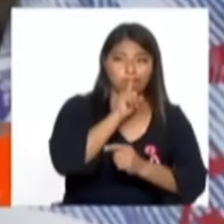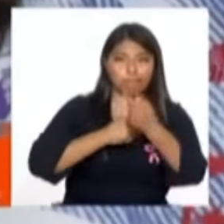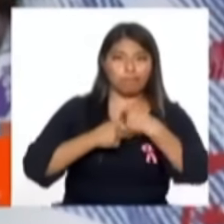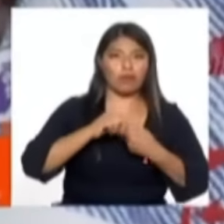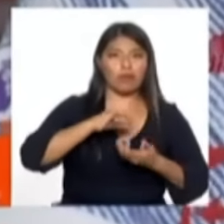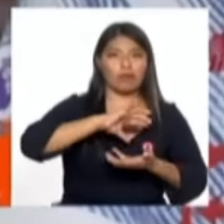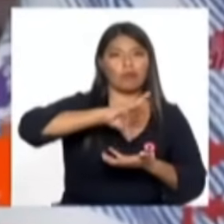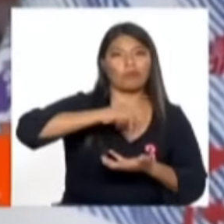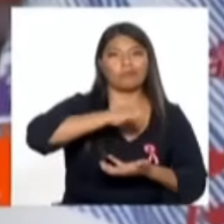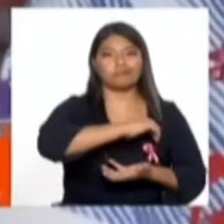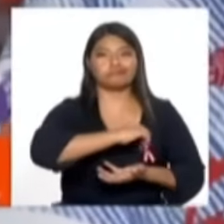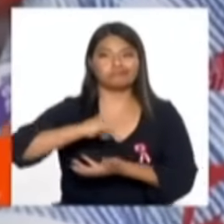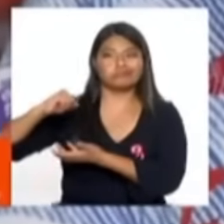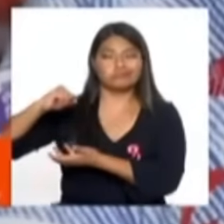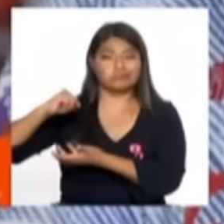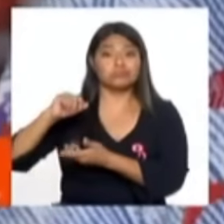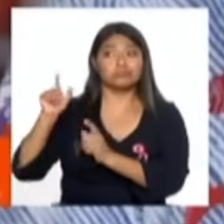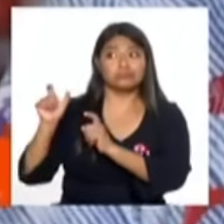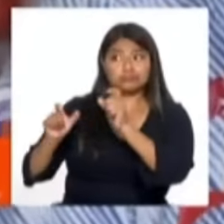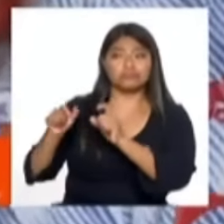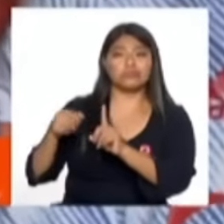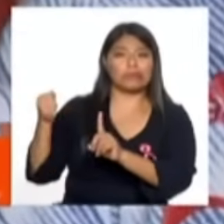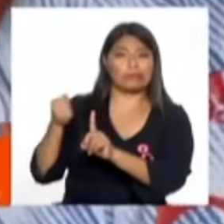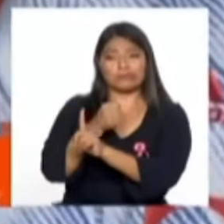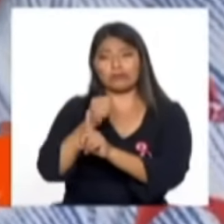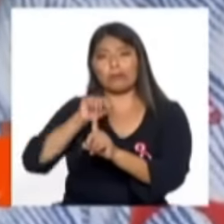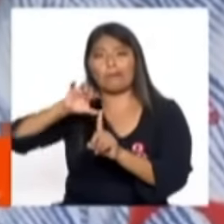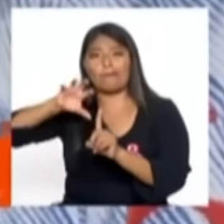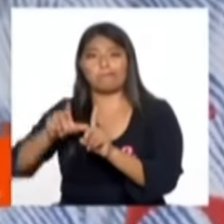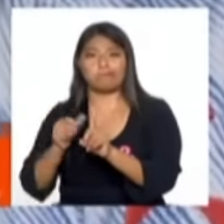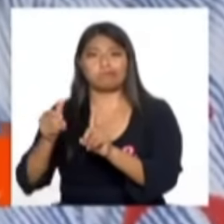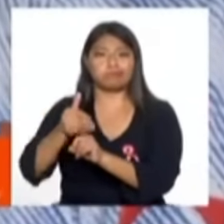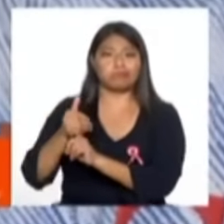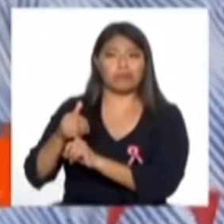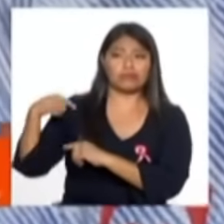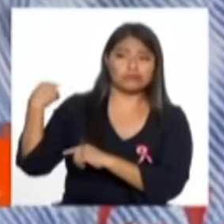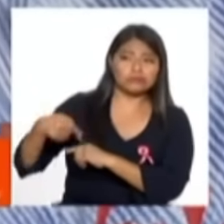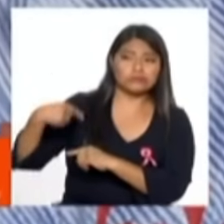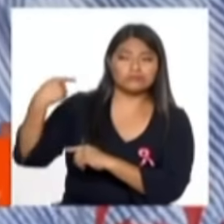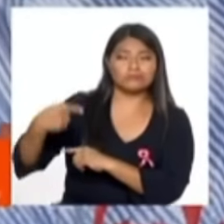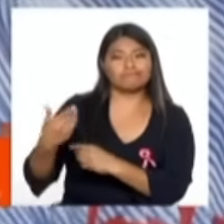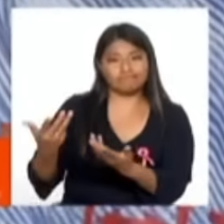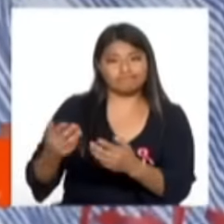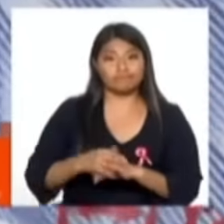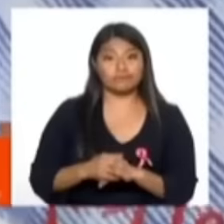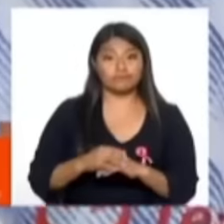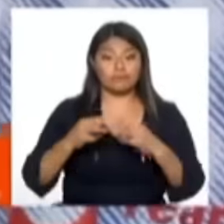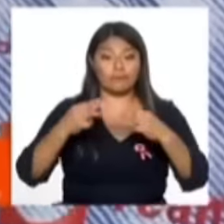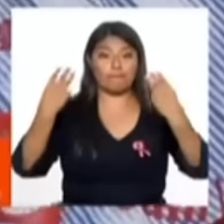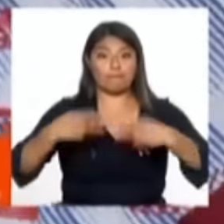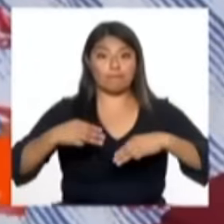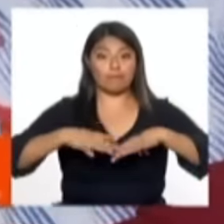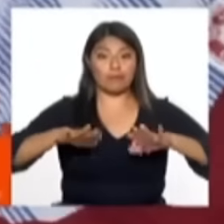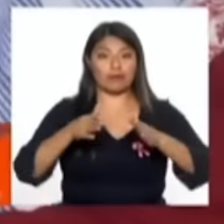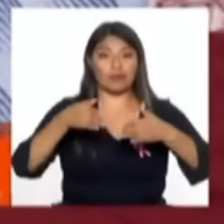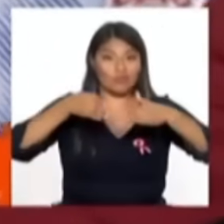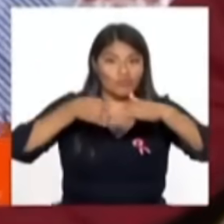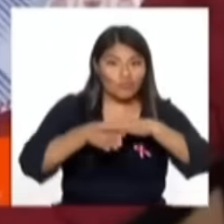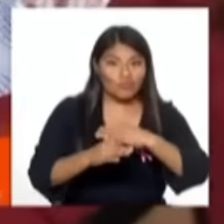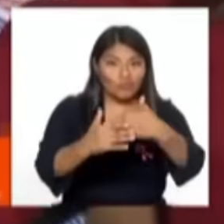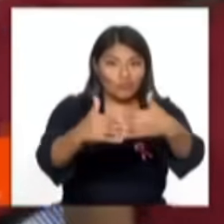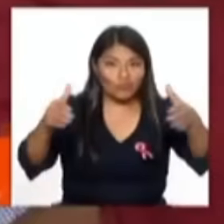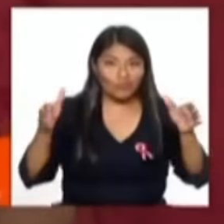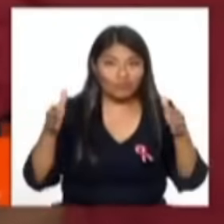roban, y muchos de nuestros compañeros han sido víctimas de robo y diario. Ahora, dentro del mercado hay un caos total porque no hay